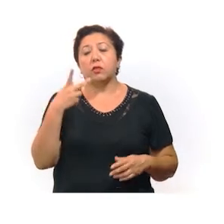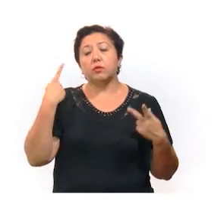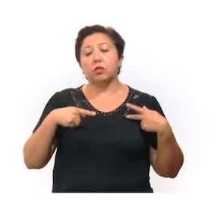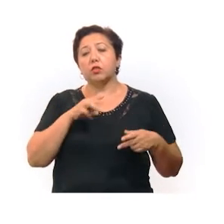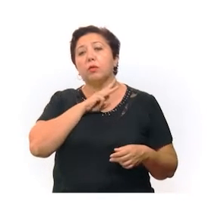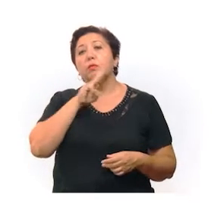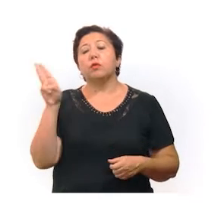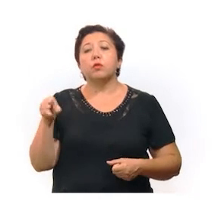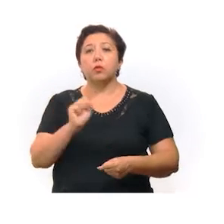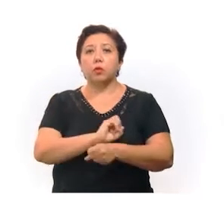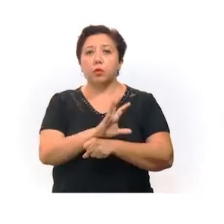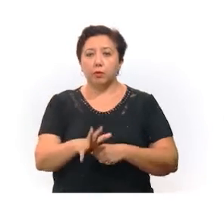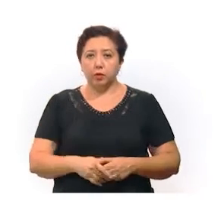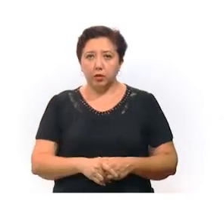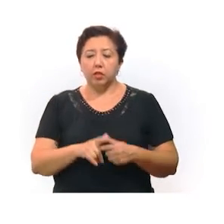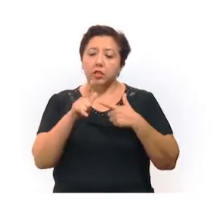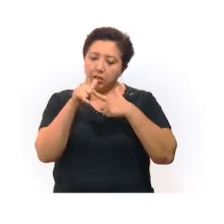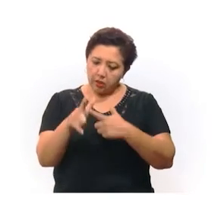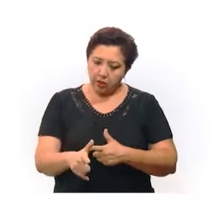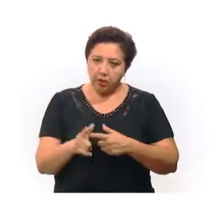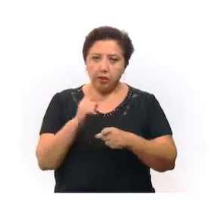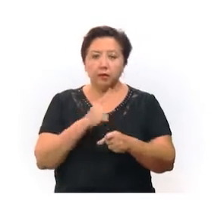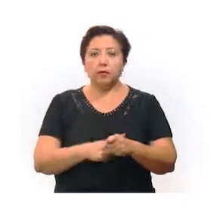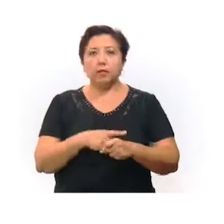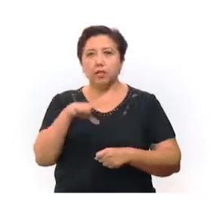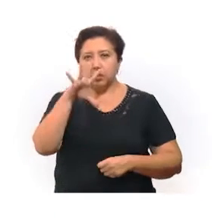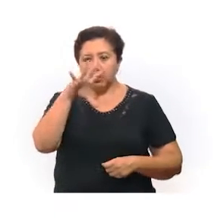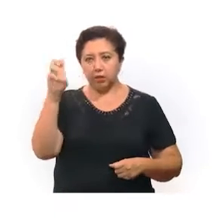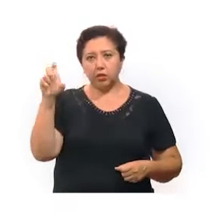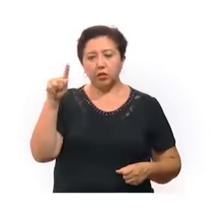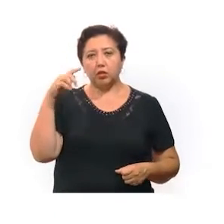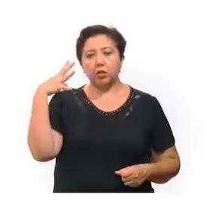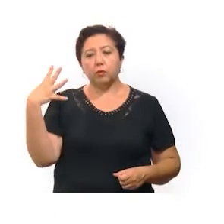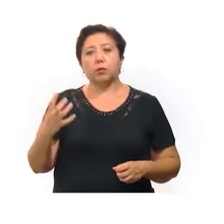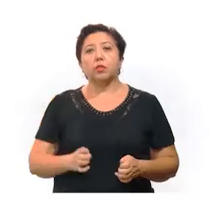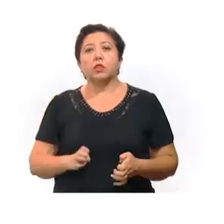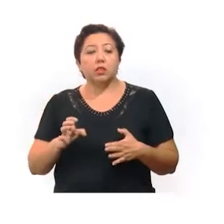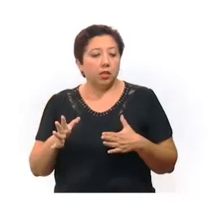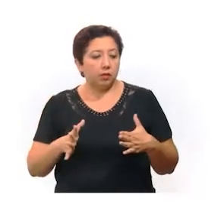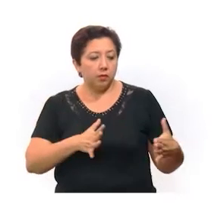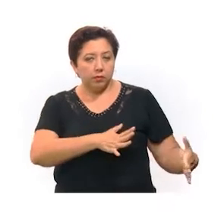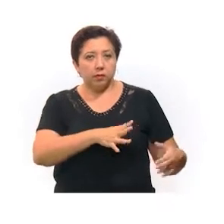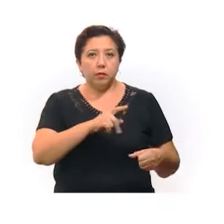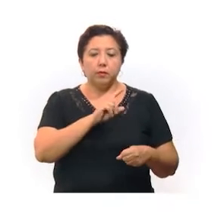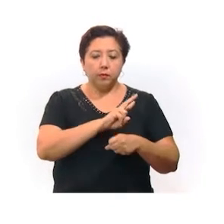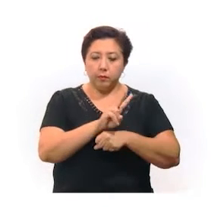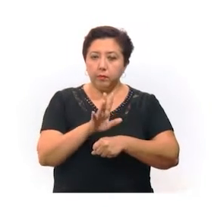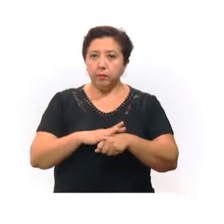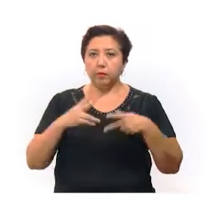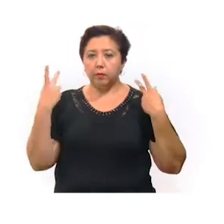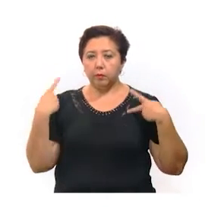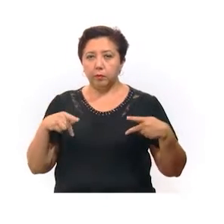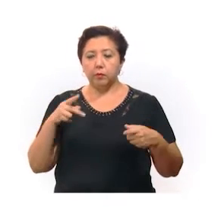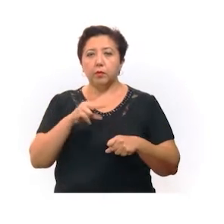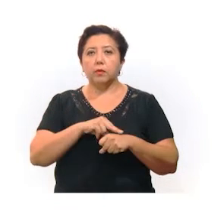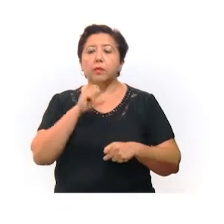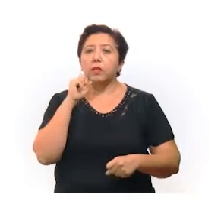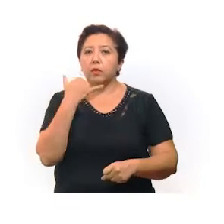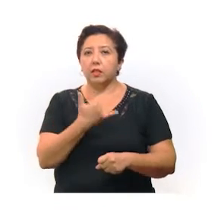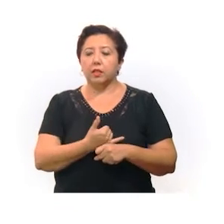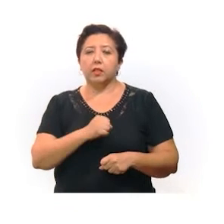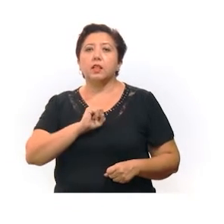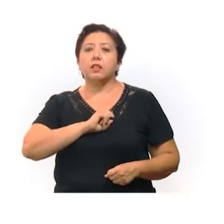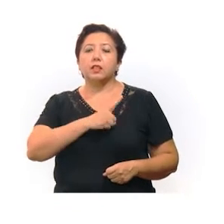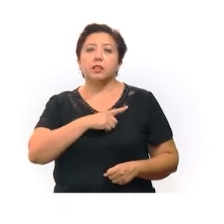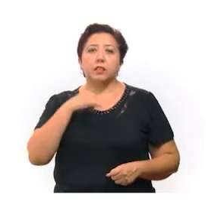fallecidas a causa del coronavirus. De los casos activos, 574 están estables, aislados, monitoreados constantemente por personal